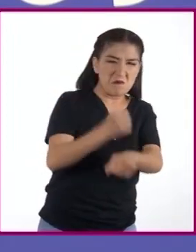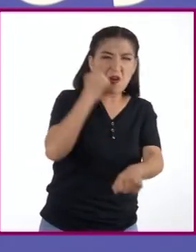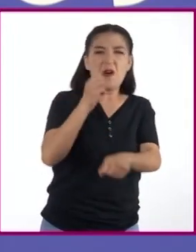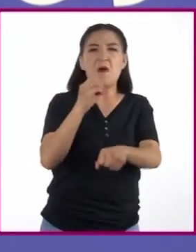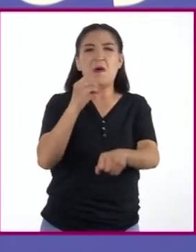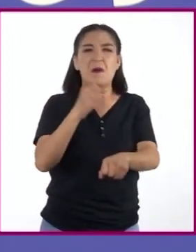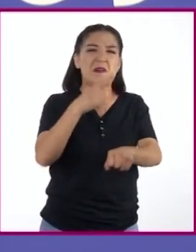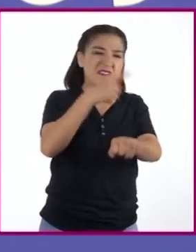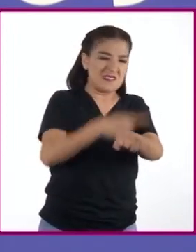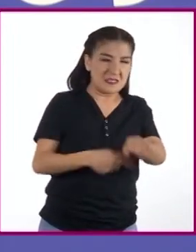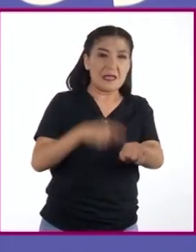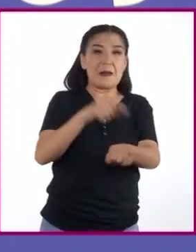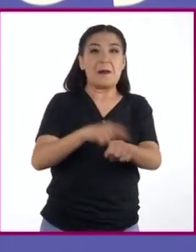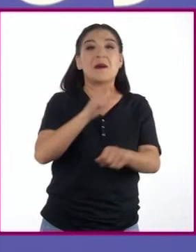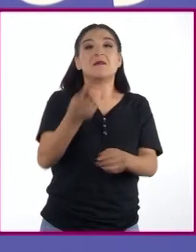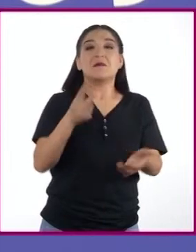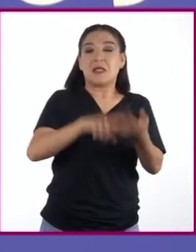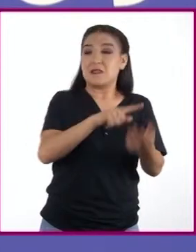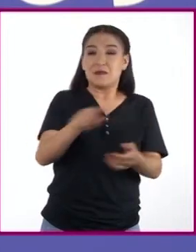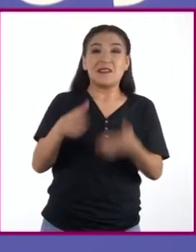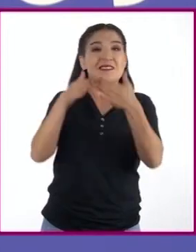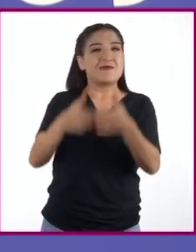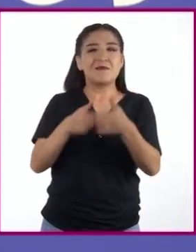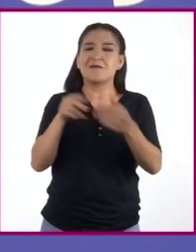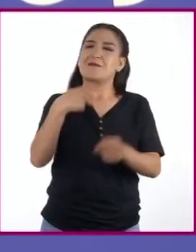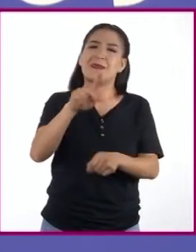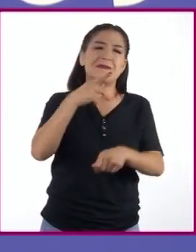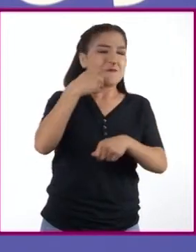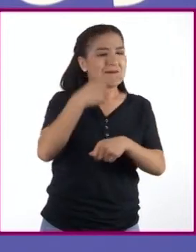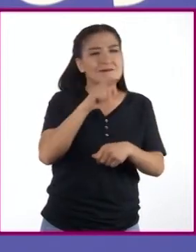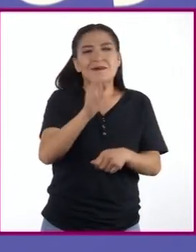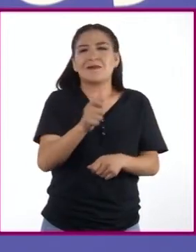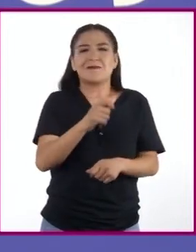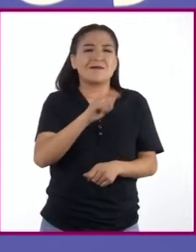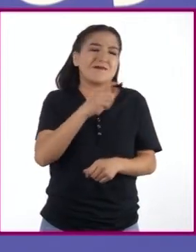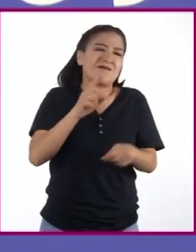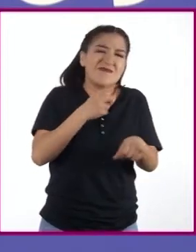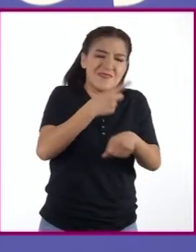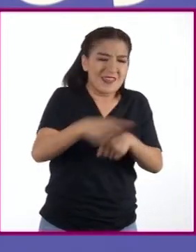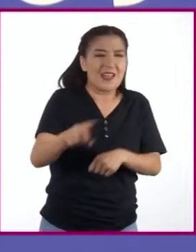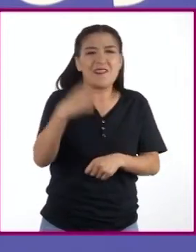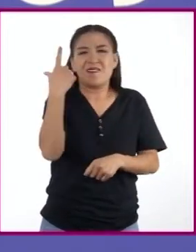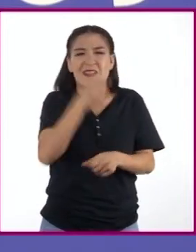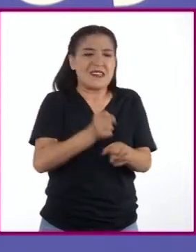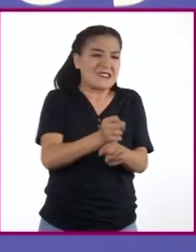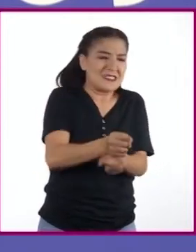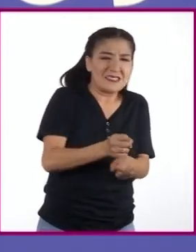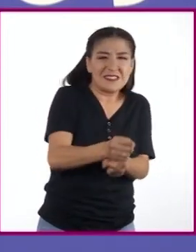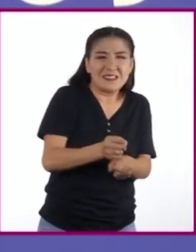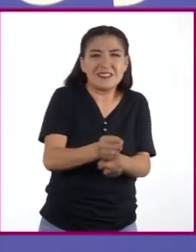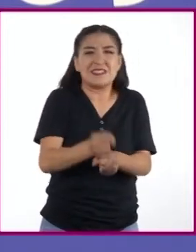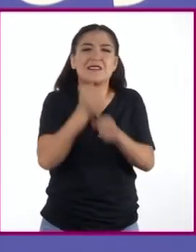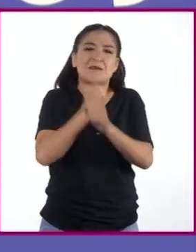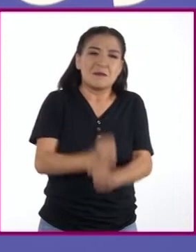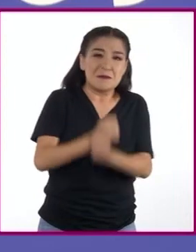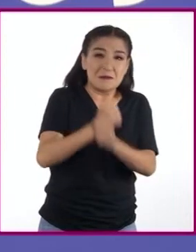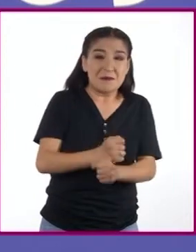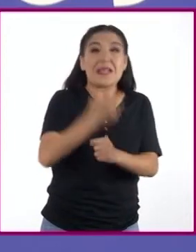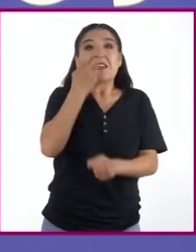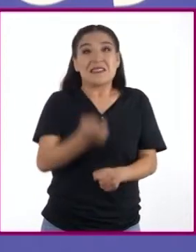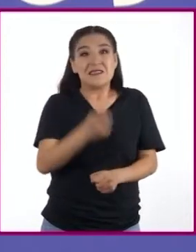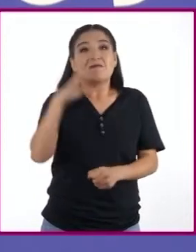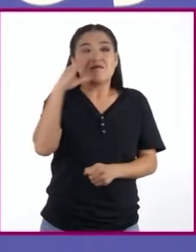barco bajo condiciones insalubres e inhumanas, aunado a diversas